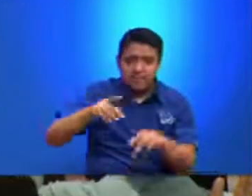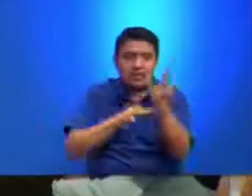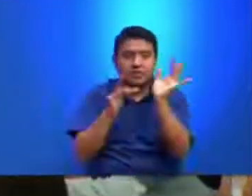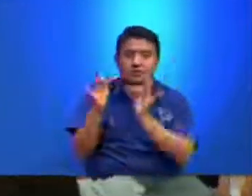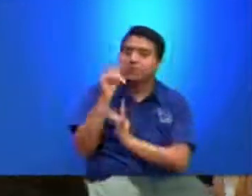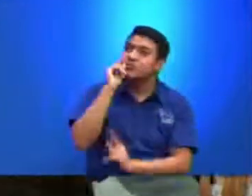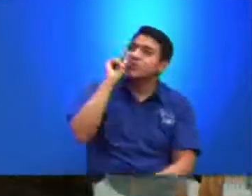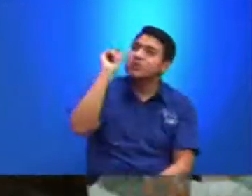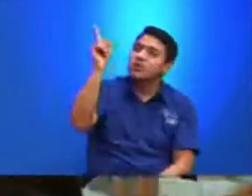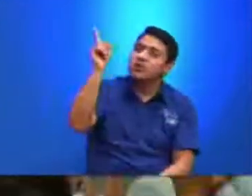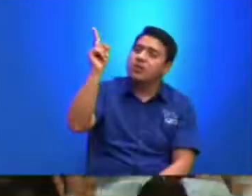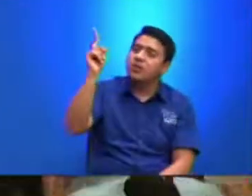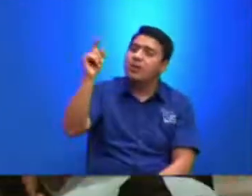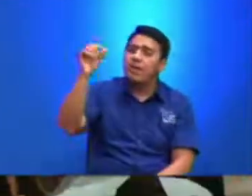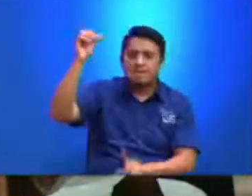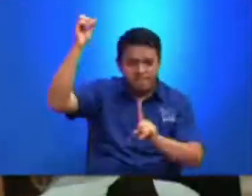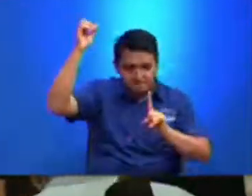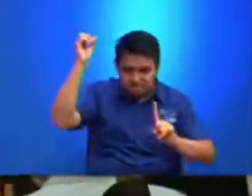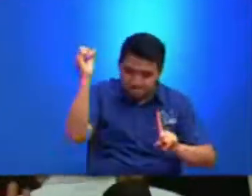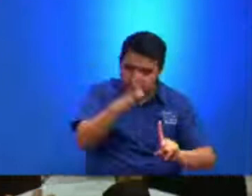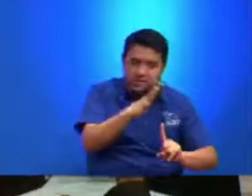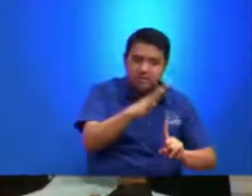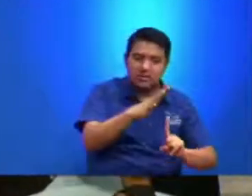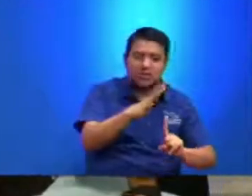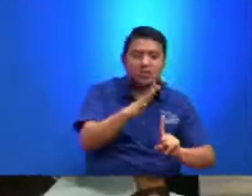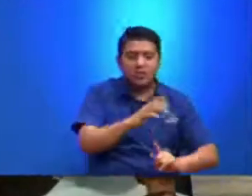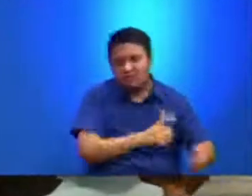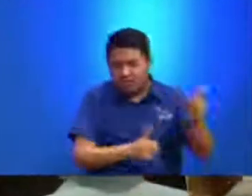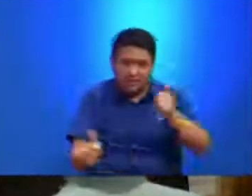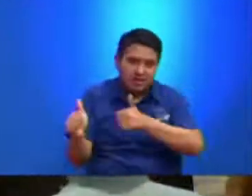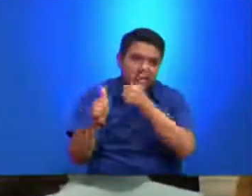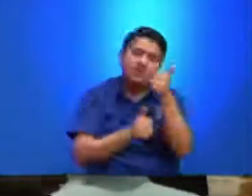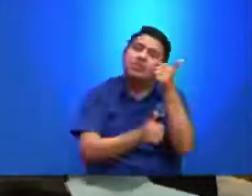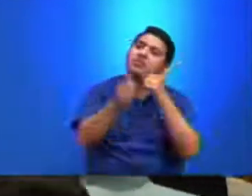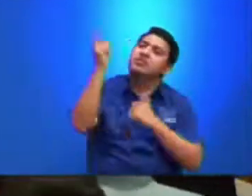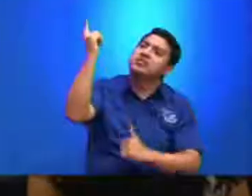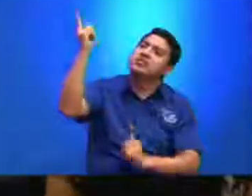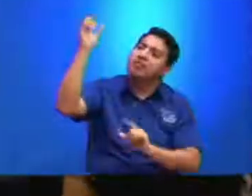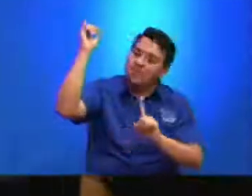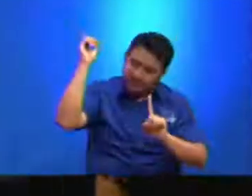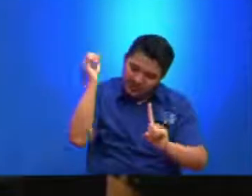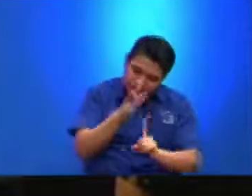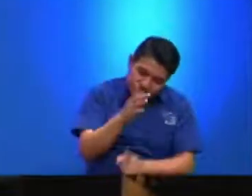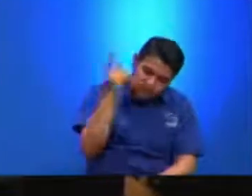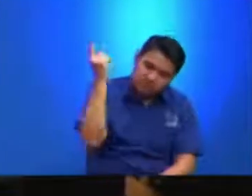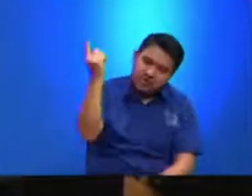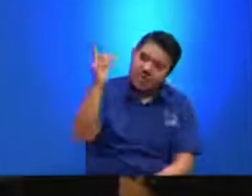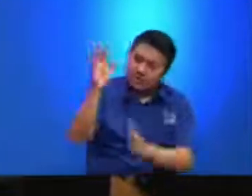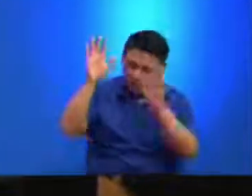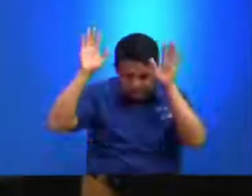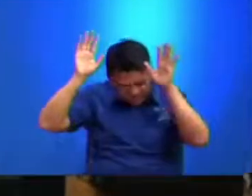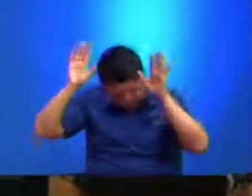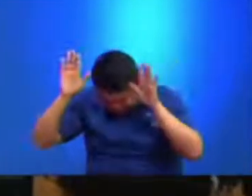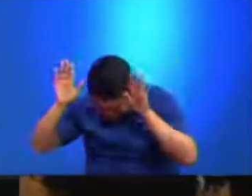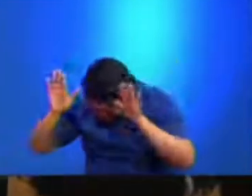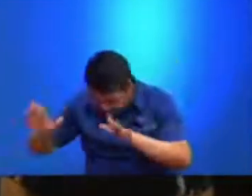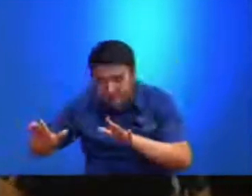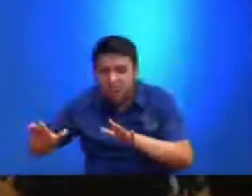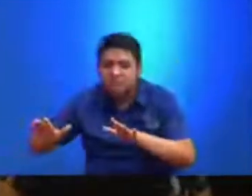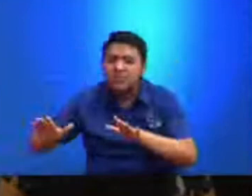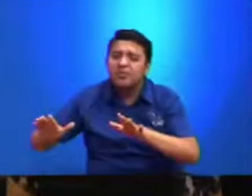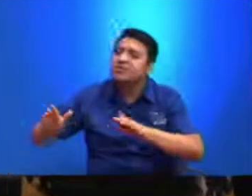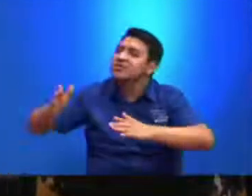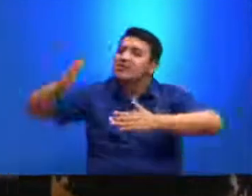Jesús, Señor bendito. Te alabamos y te bendecimos, te adoramos y te damos